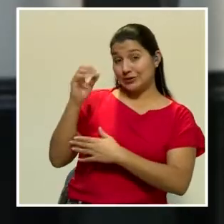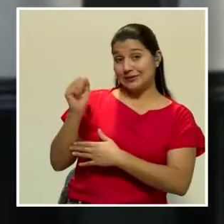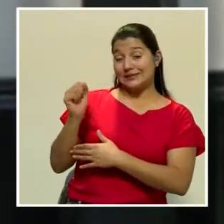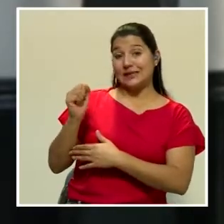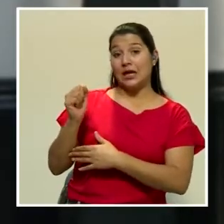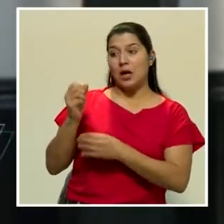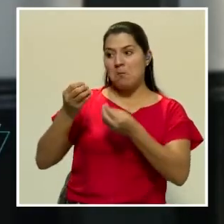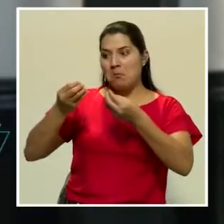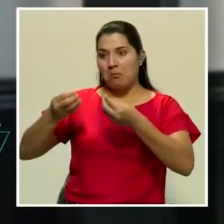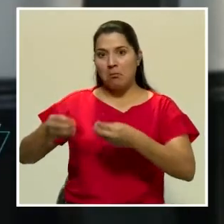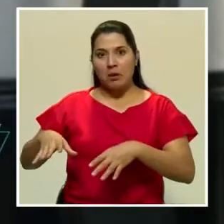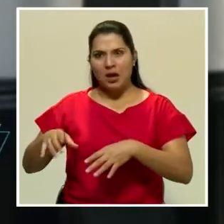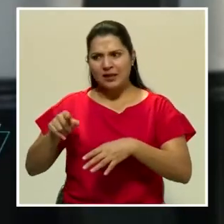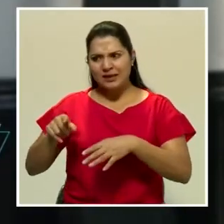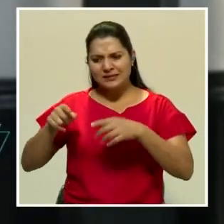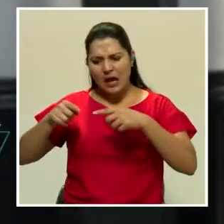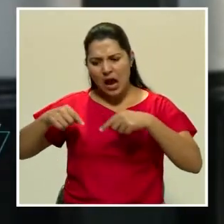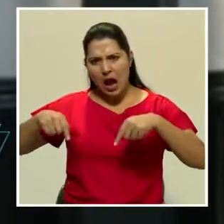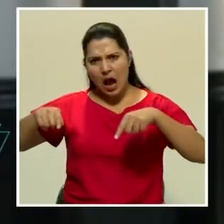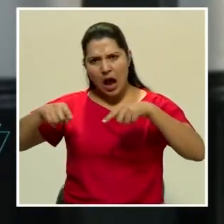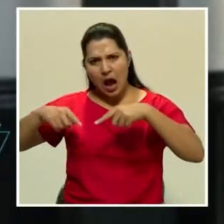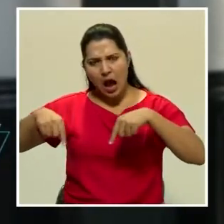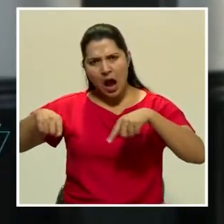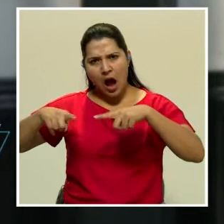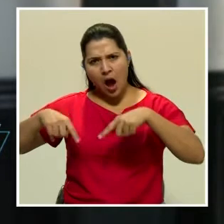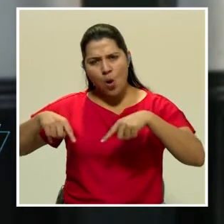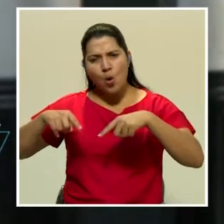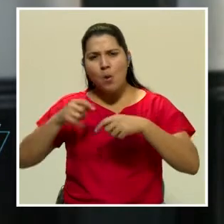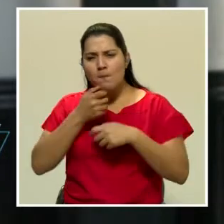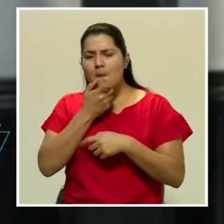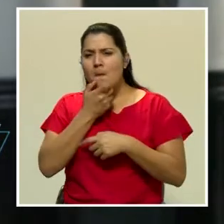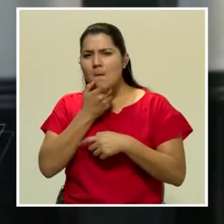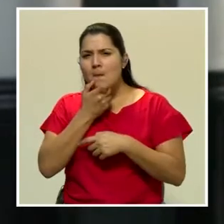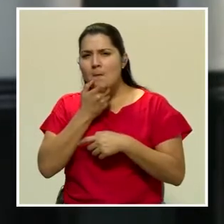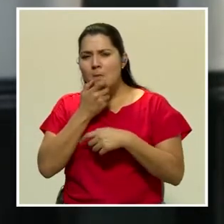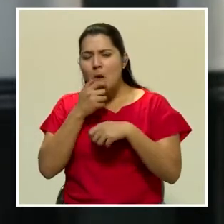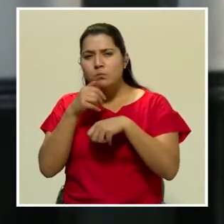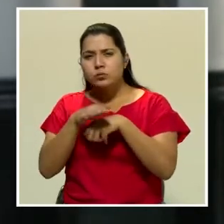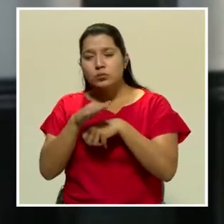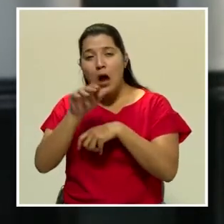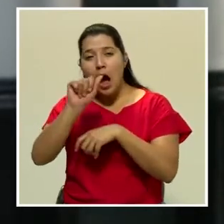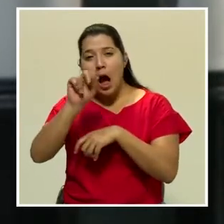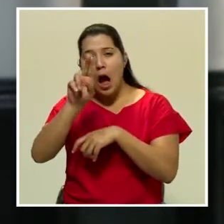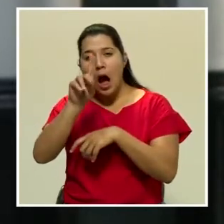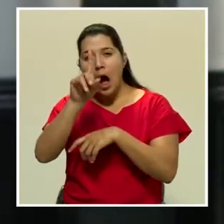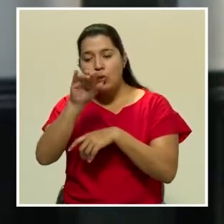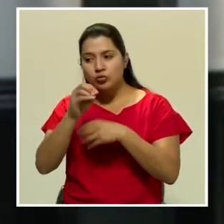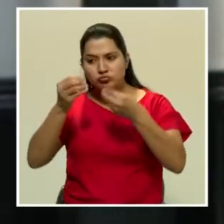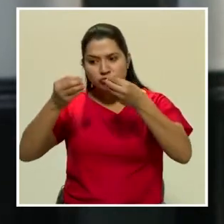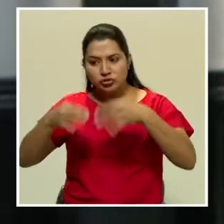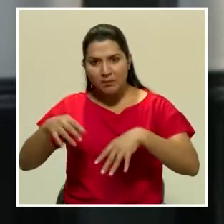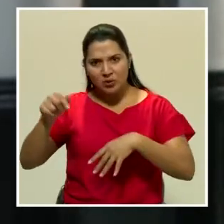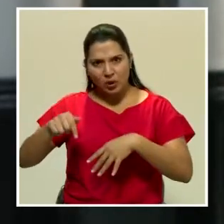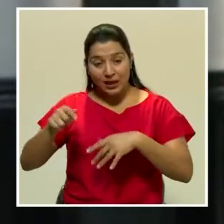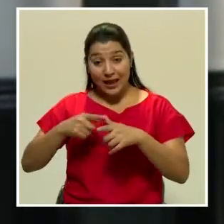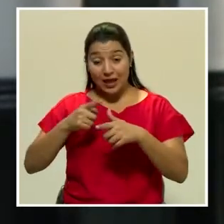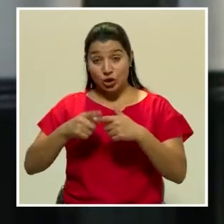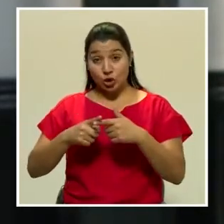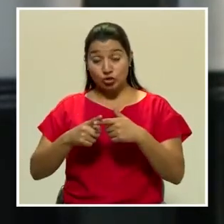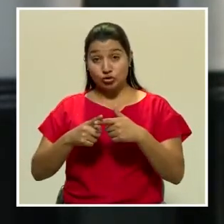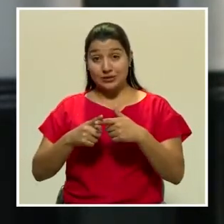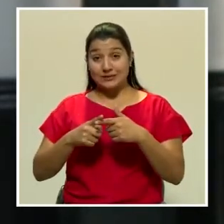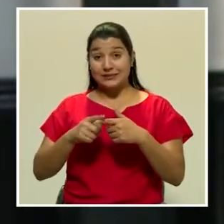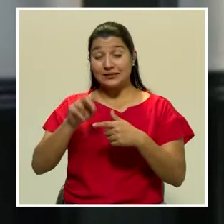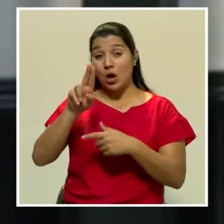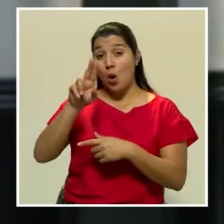el extravío de este audio generó diversas reacciones acá en el Congreso y en la comisión UPAD que investiga